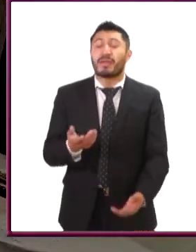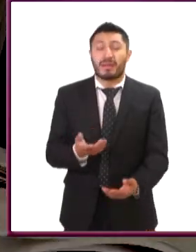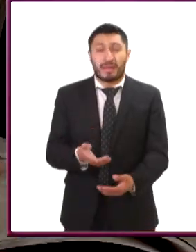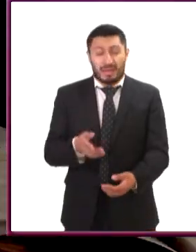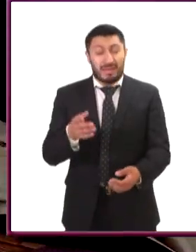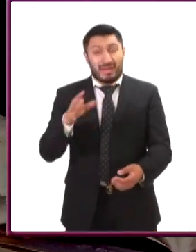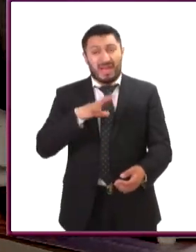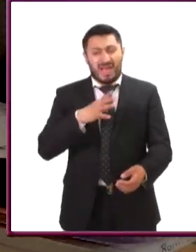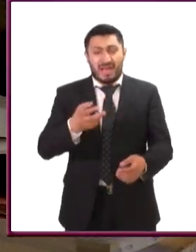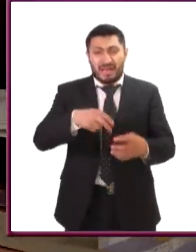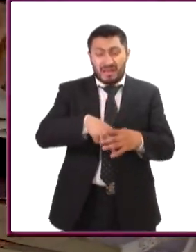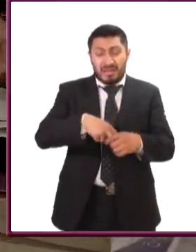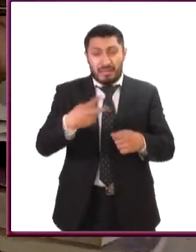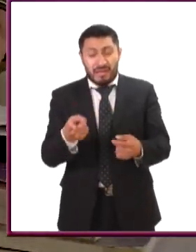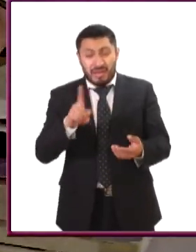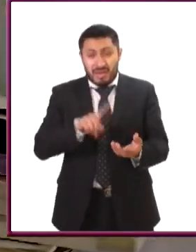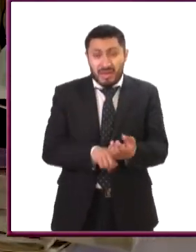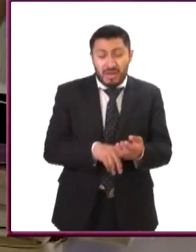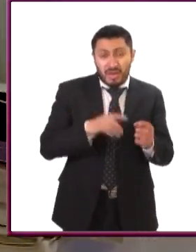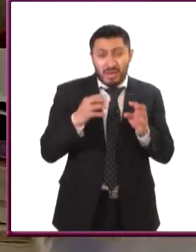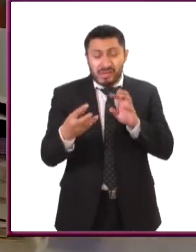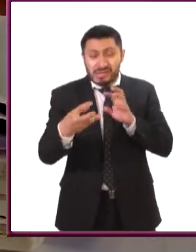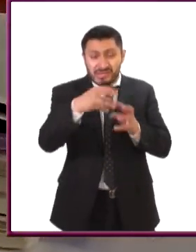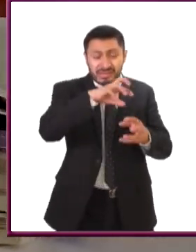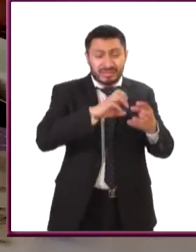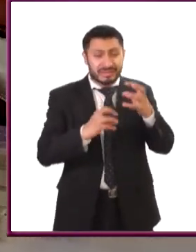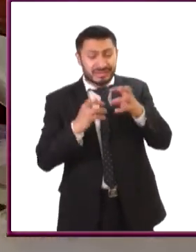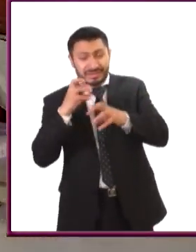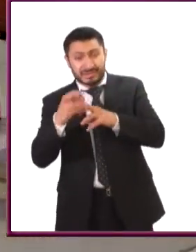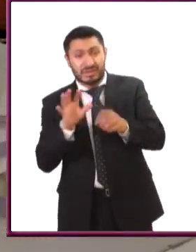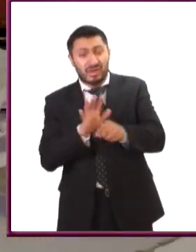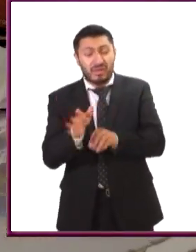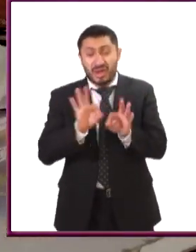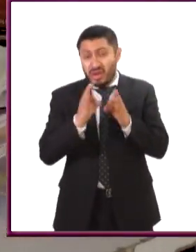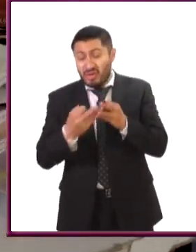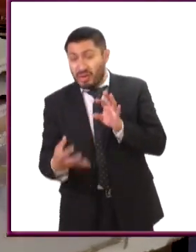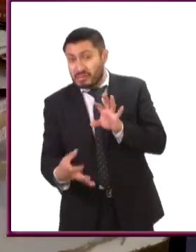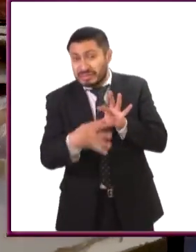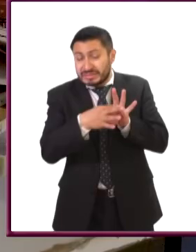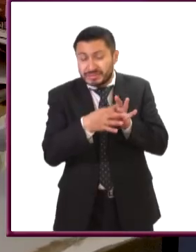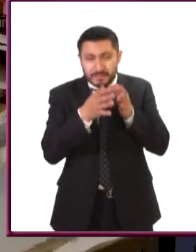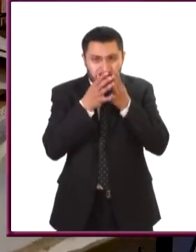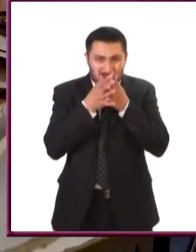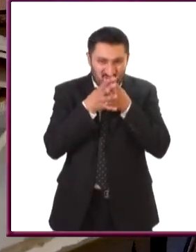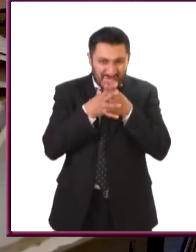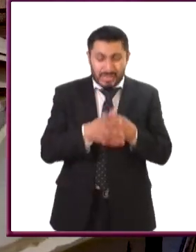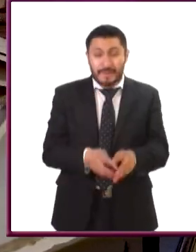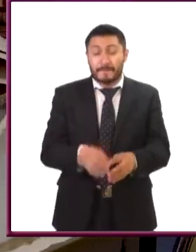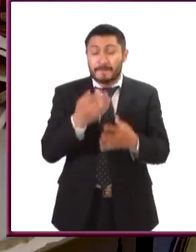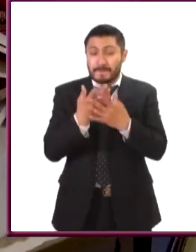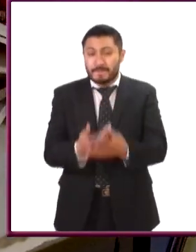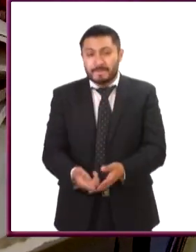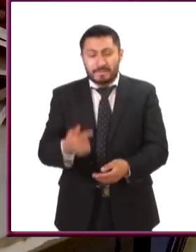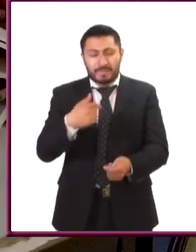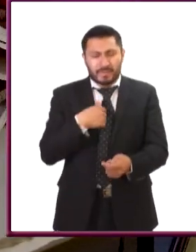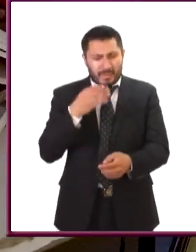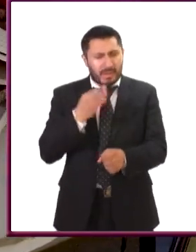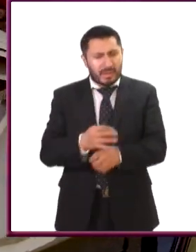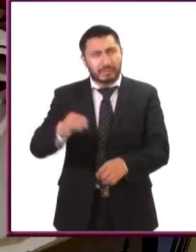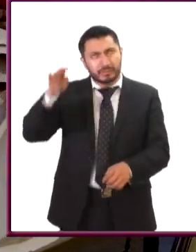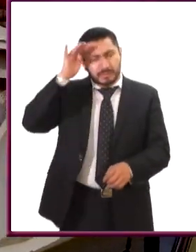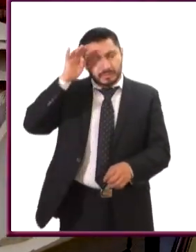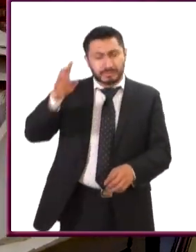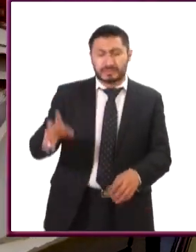Oye, Ernesto, pero si hay vacío entre los átomos, ¿qué los mantiene unidos? Uy, qué buenísima pregunta, ¿eh? No, espérate,